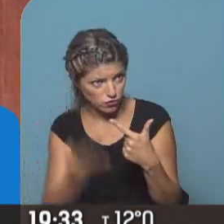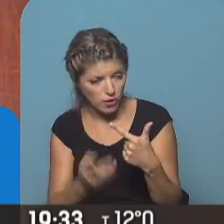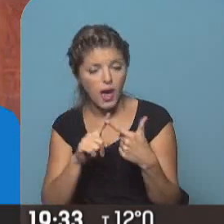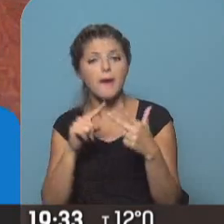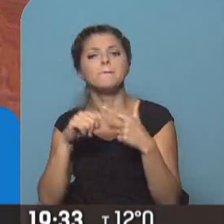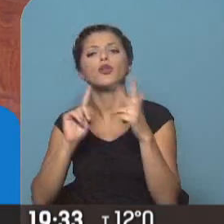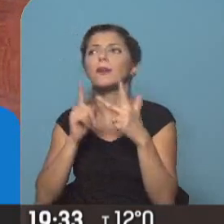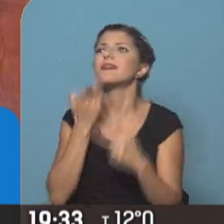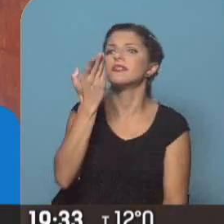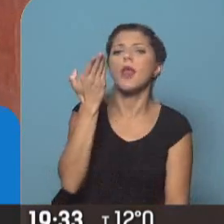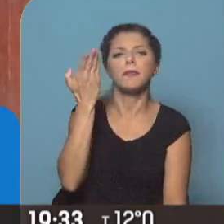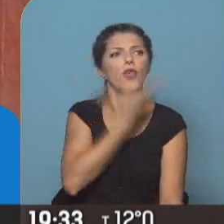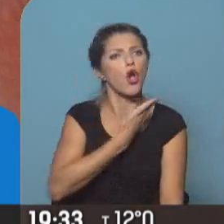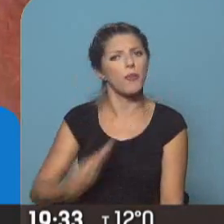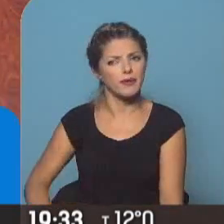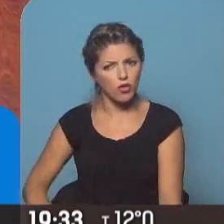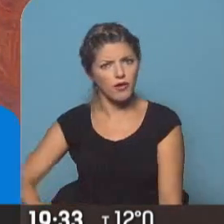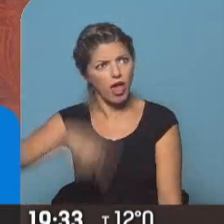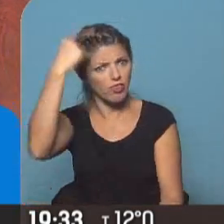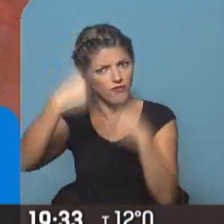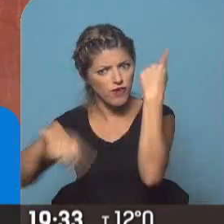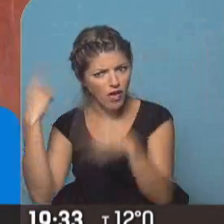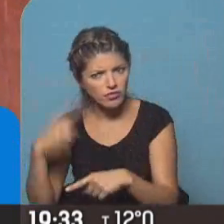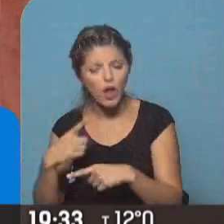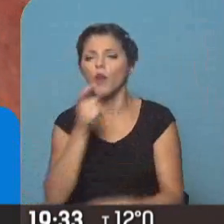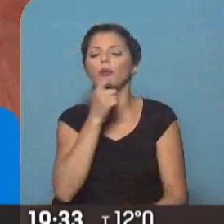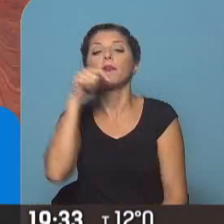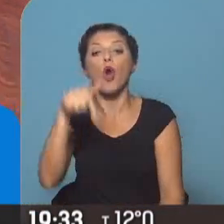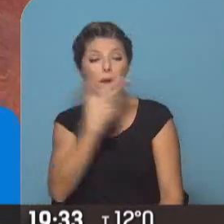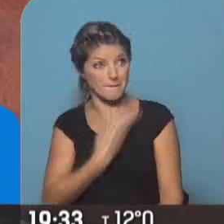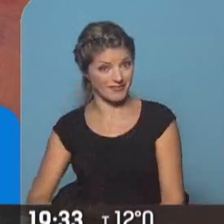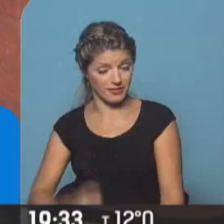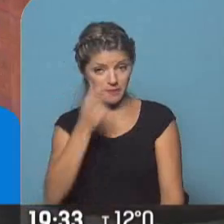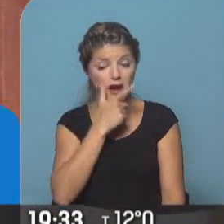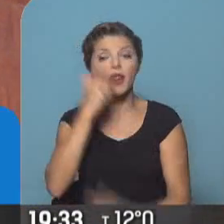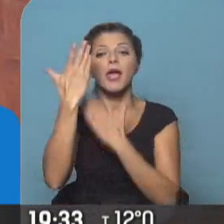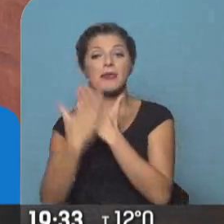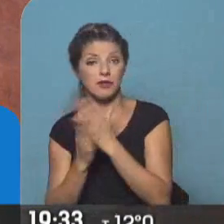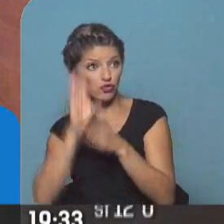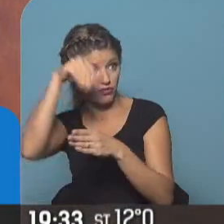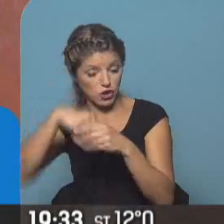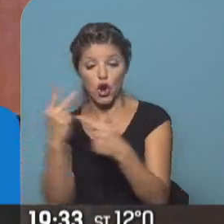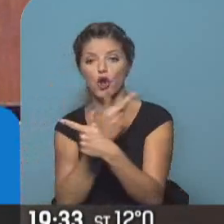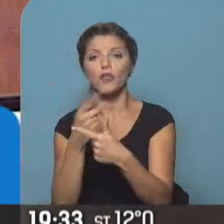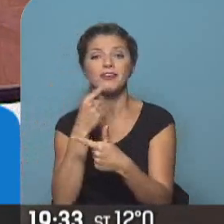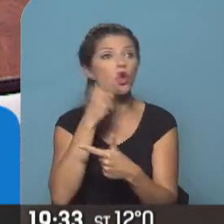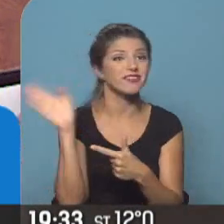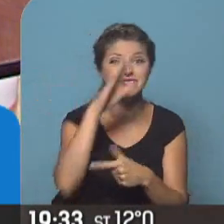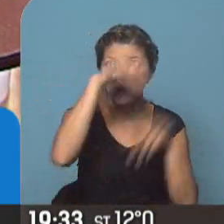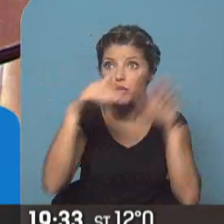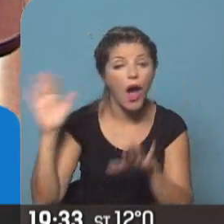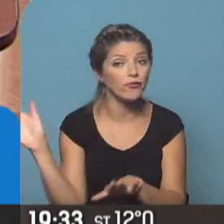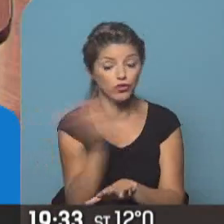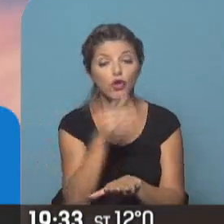a los gobernadores del peronismo, a los legisladores. Bueno, y hoy el propio presidente y el ministro del Interior, Frigerio, dijeron que todos están convocados, absolutamente todos los que